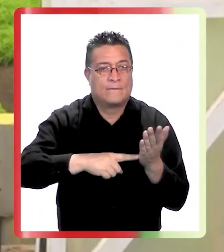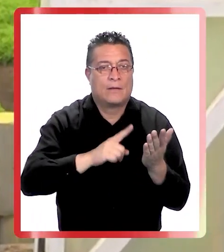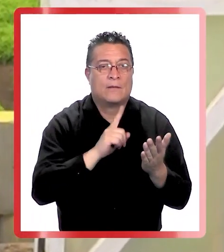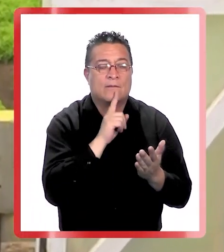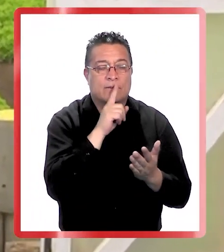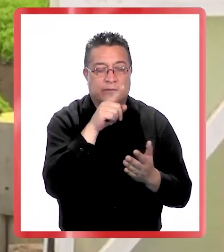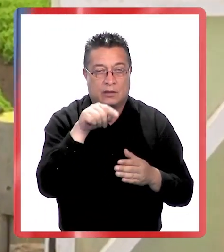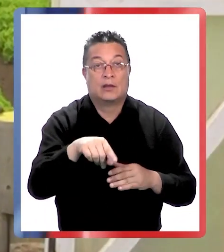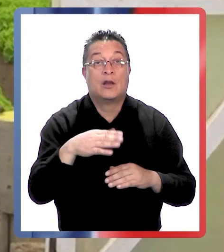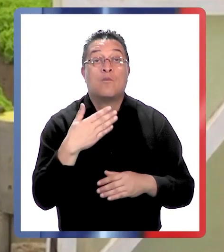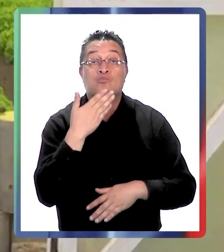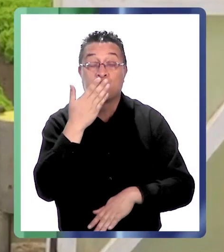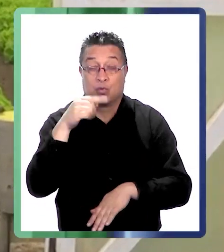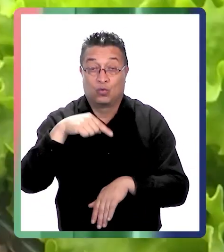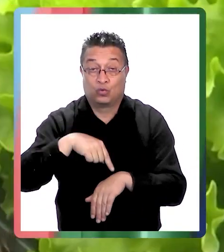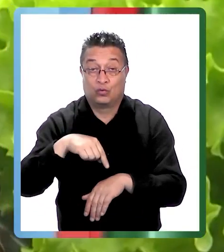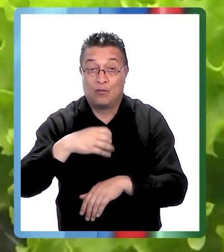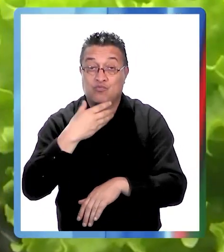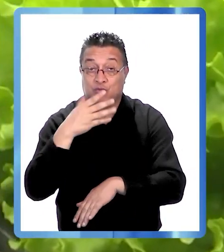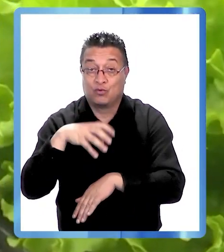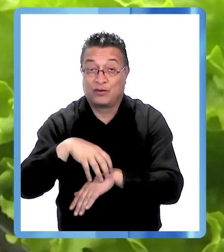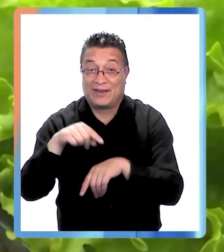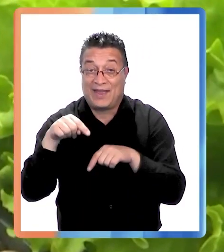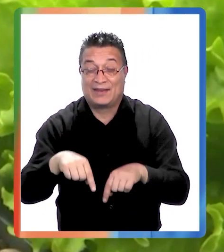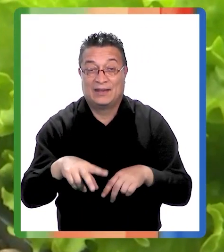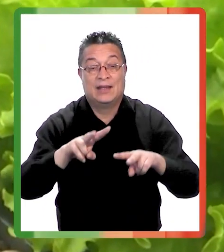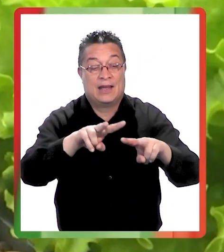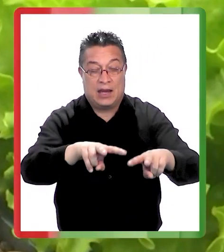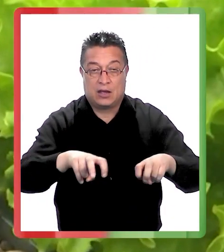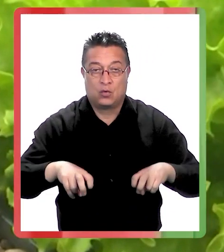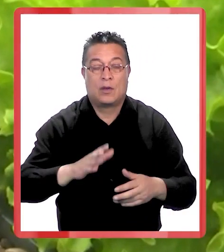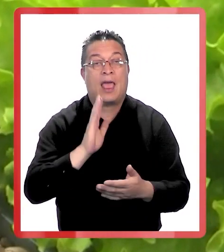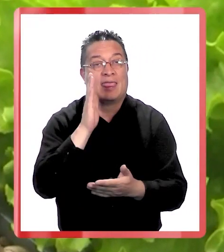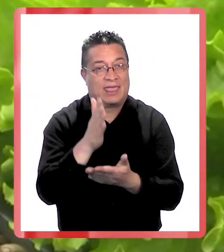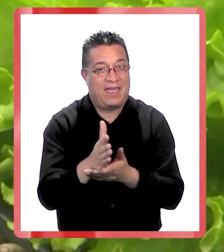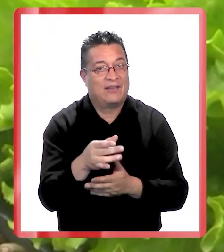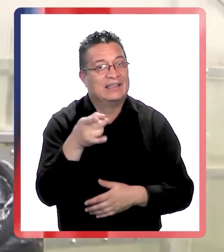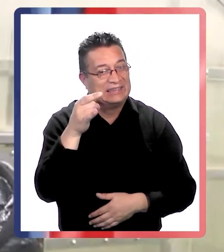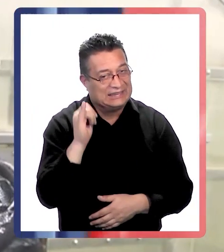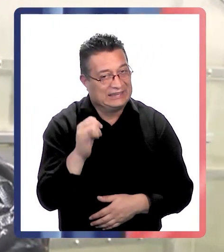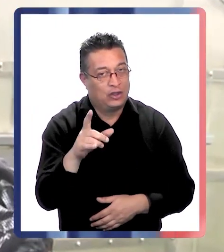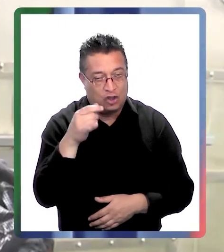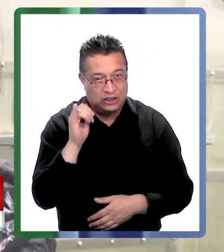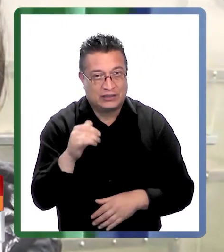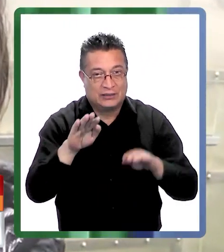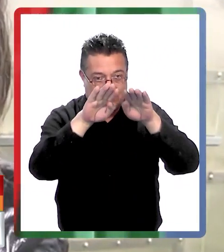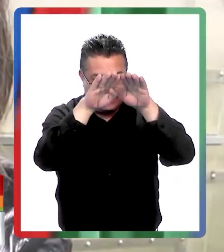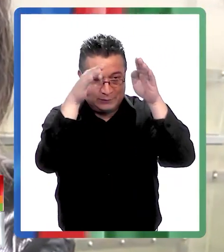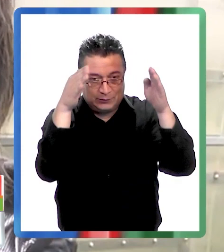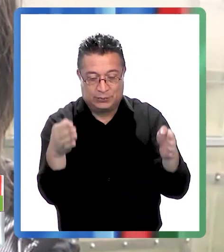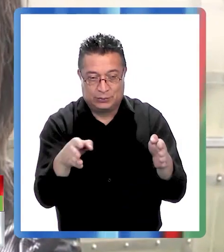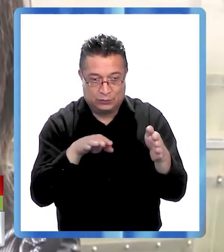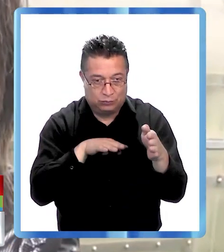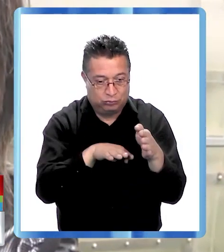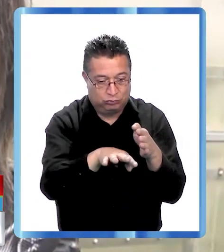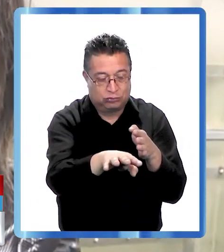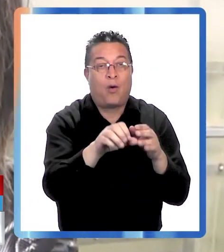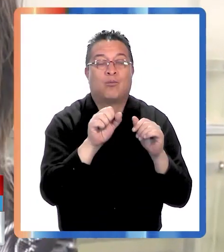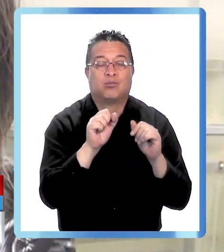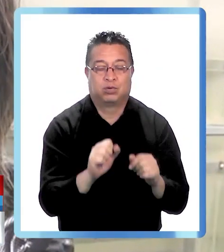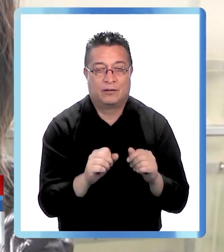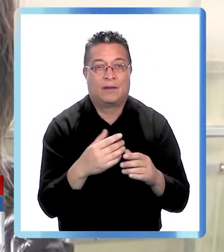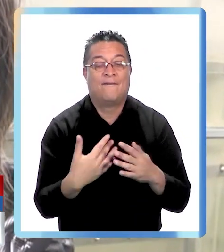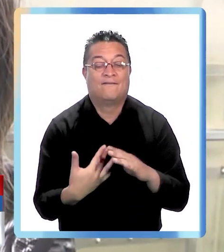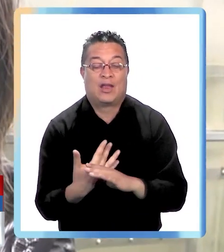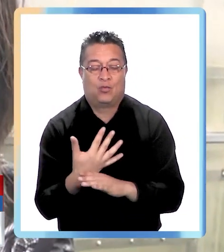acá en Punta Arenas la agricultura tiene que hacerse sí o sí dentro de invernadero para tratar de tener pronto